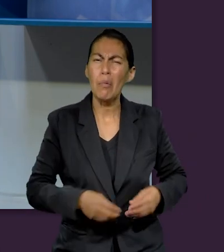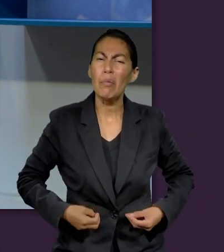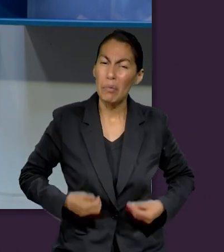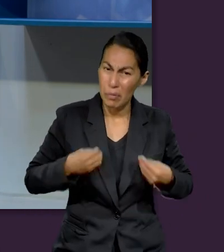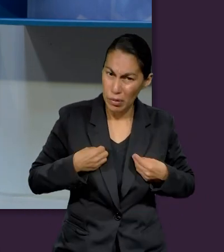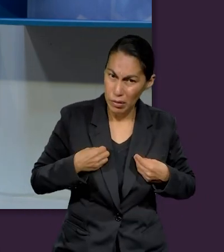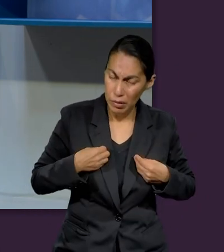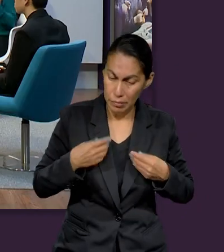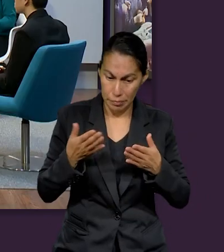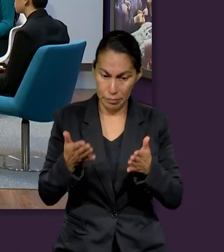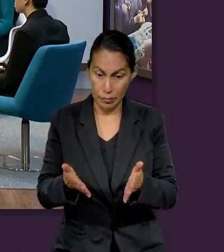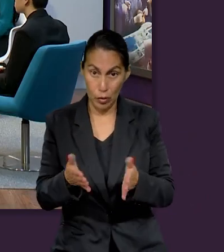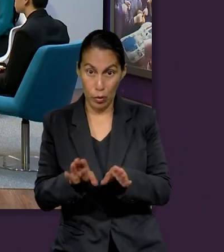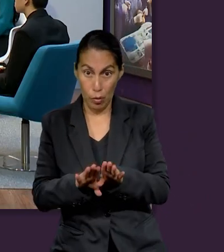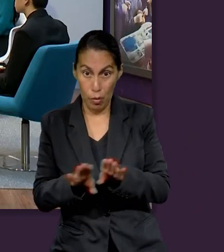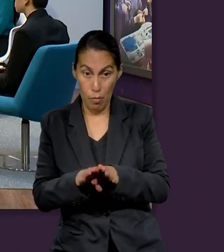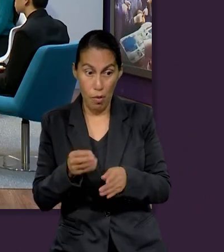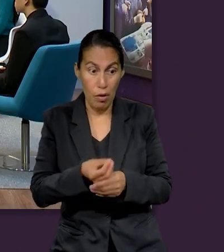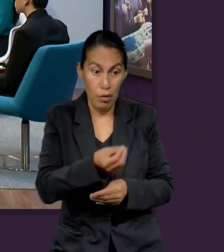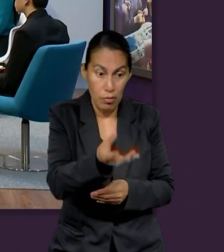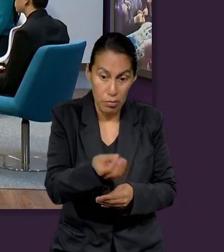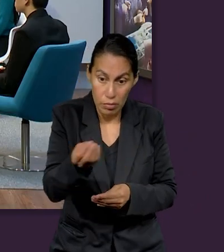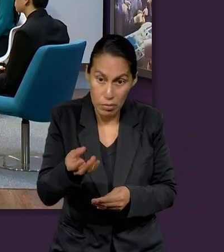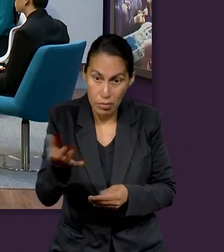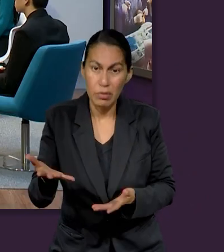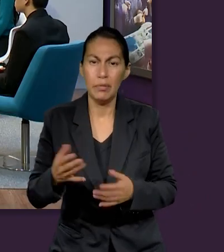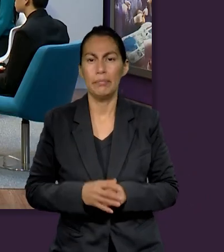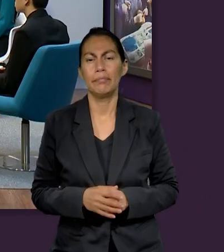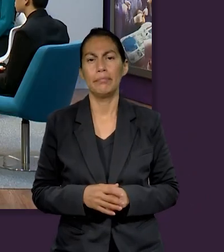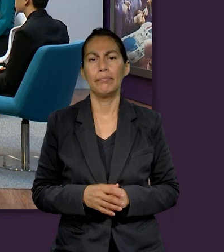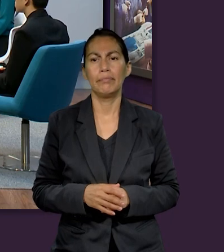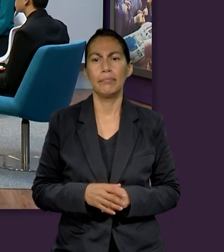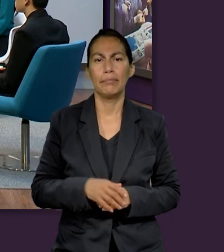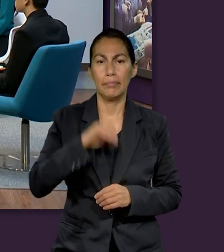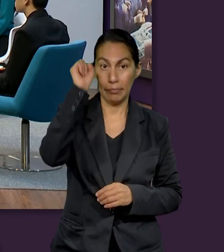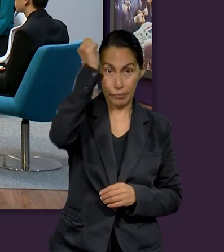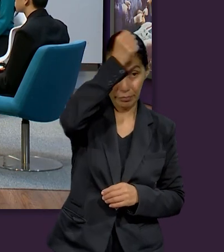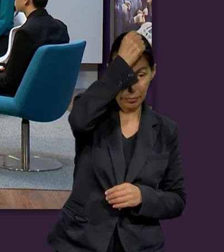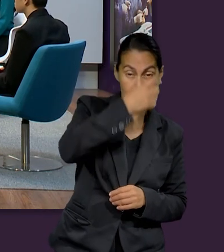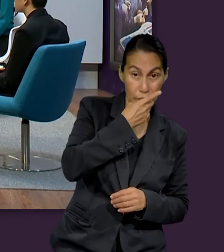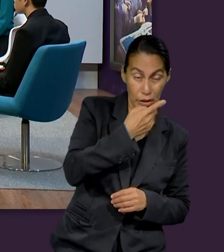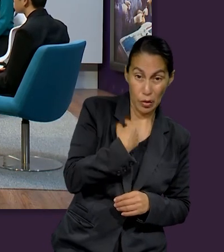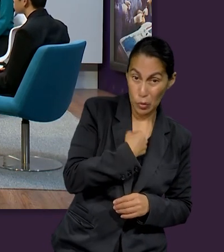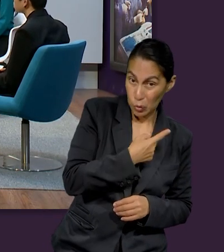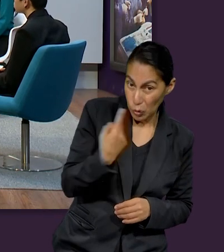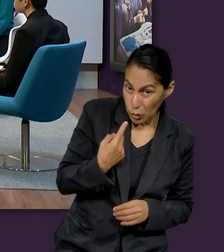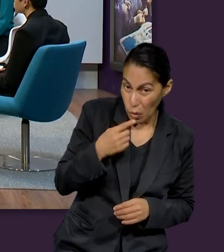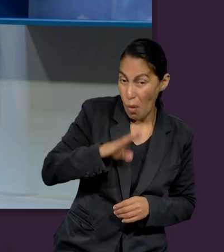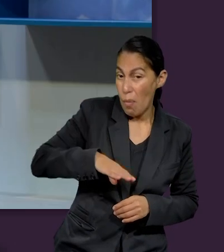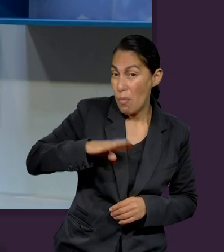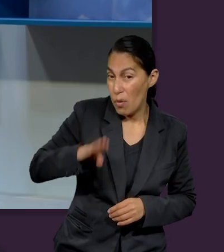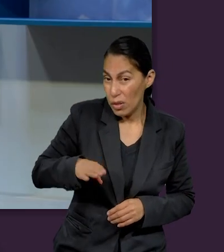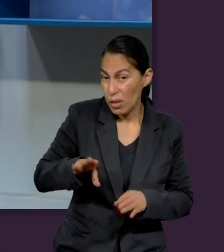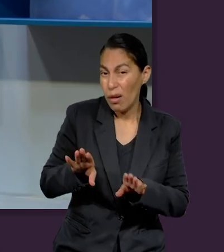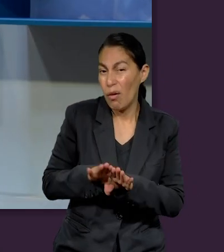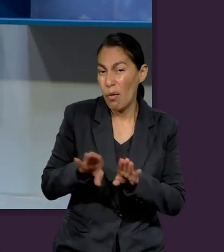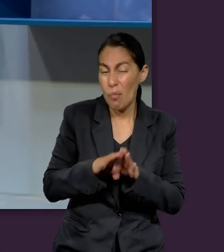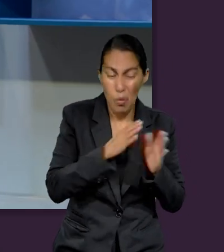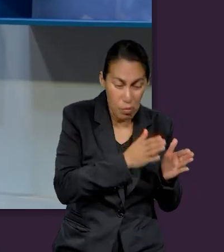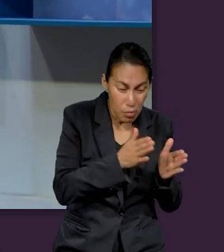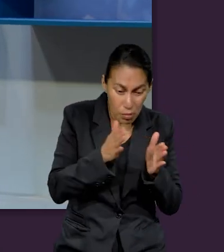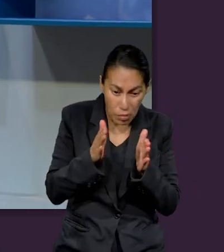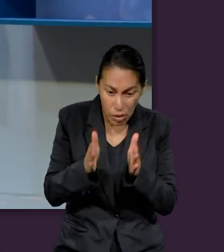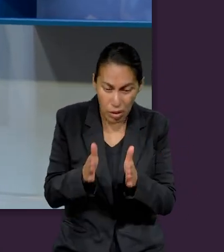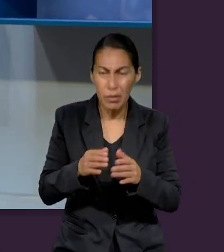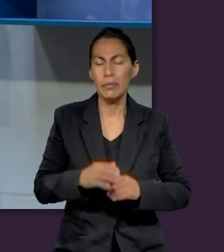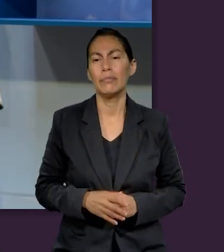vamos a vivir vamos a tener que responder tanto a Dios Como a nuestras familias la manera como vivamos Salomón nos dice que